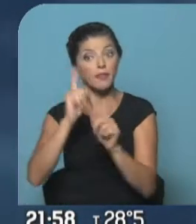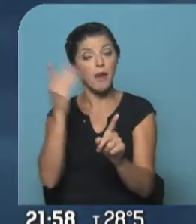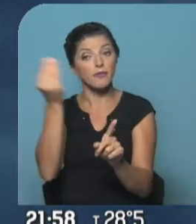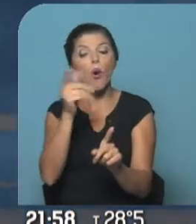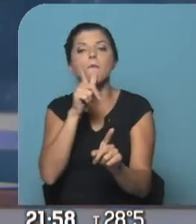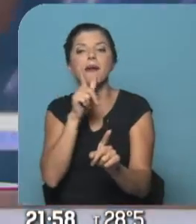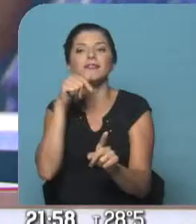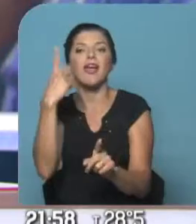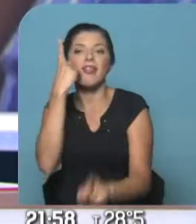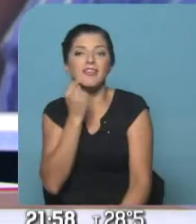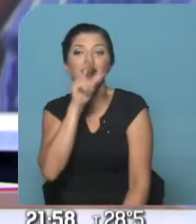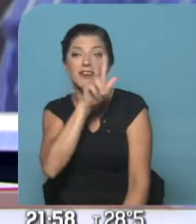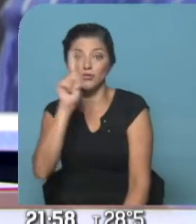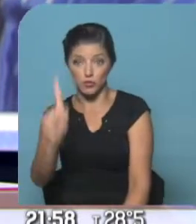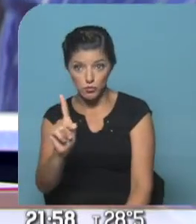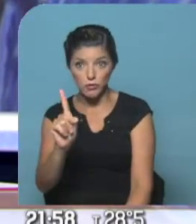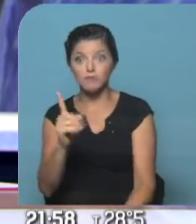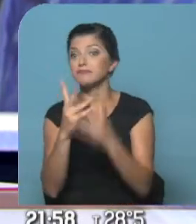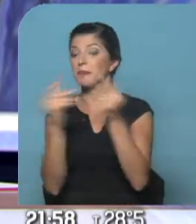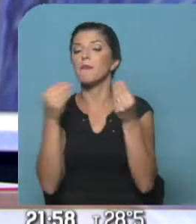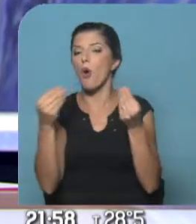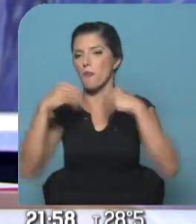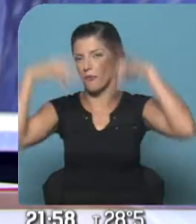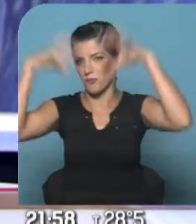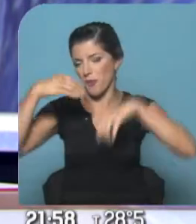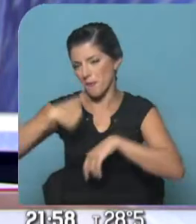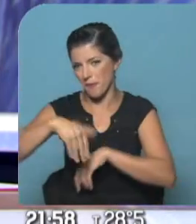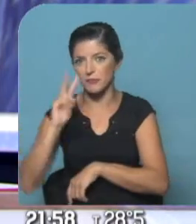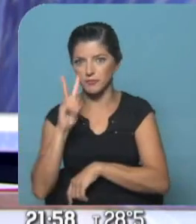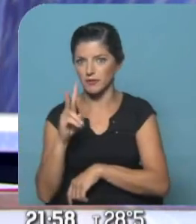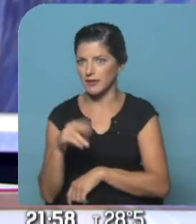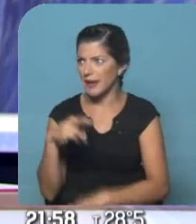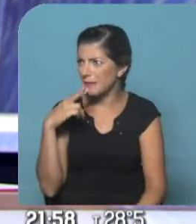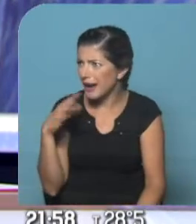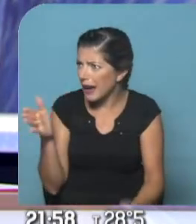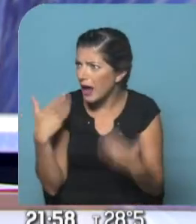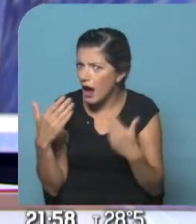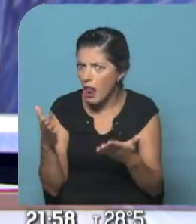que el 31 de diciembre el año se va con lluvia. Ya lo estaremos viendo en la jornada de mañana. Qué calor el viernes, 35. Mucho calor.